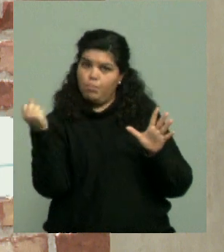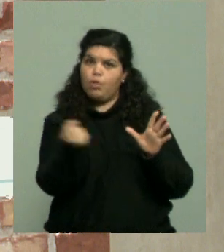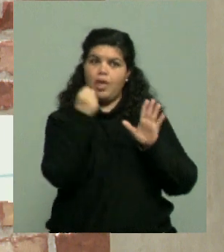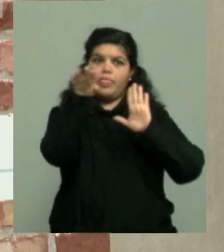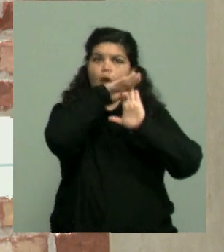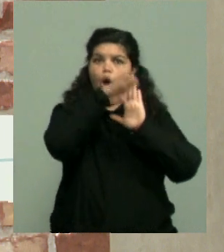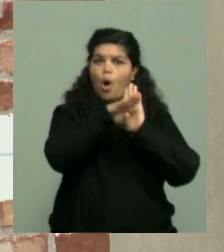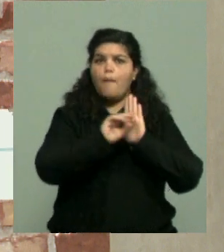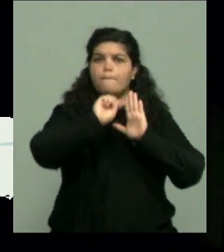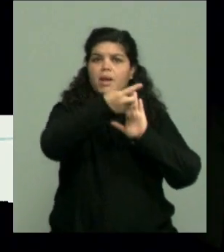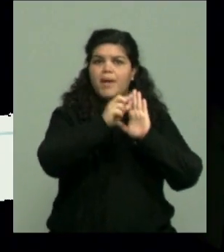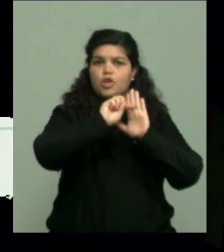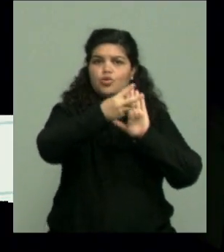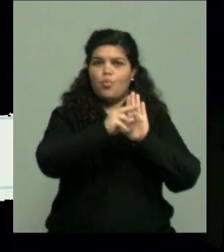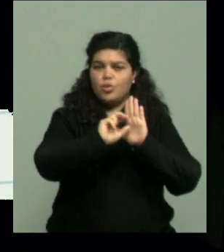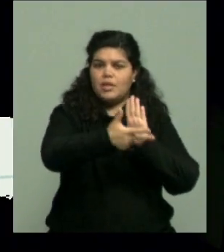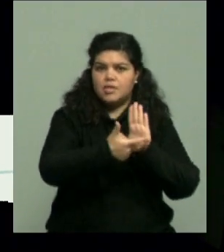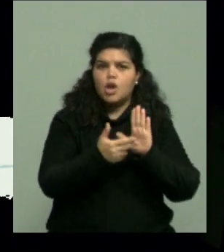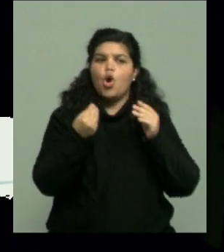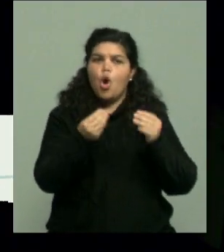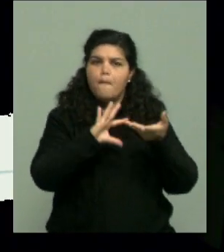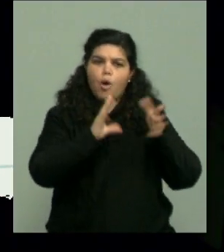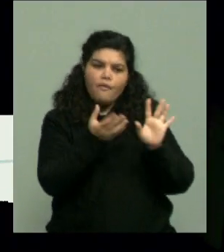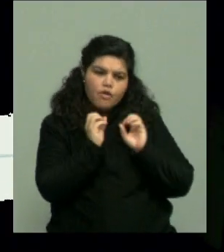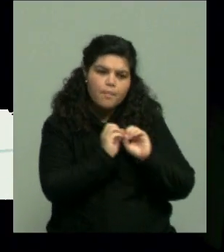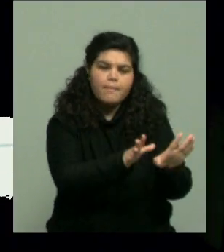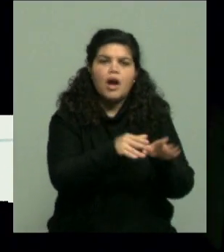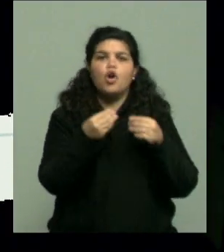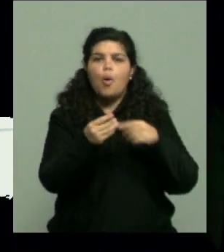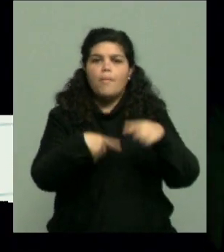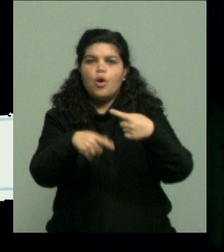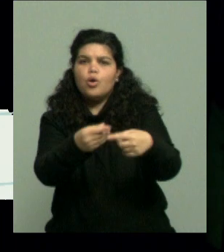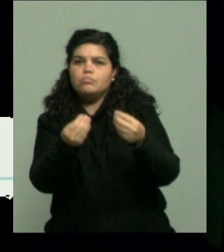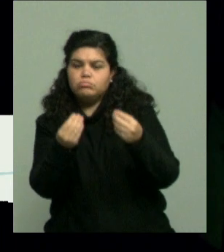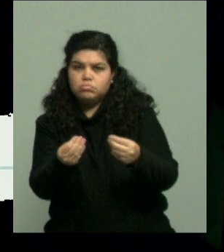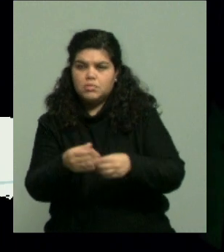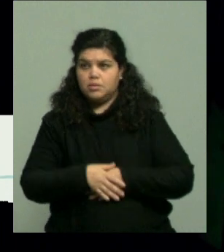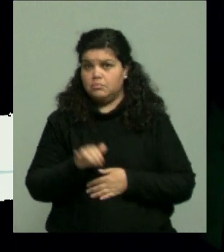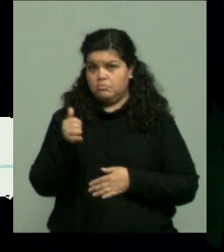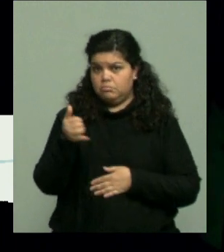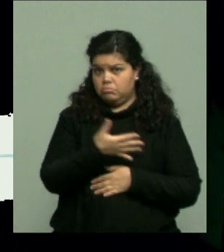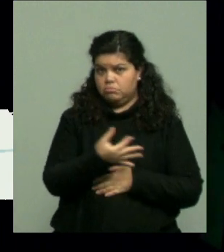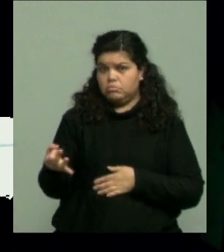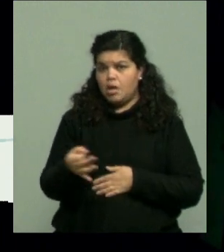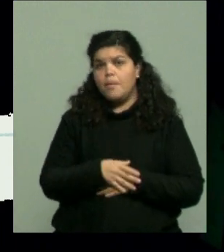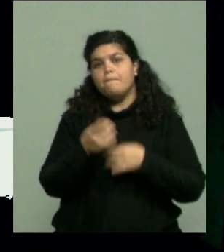por dónde avanzamos, terminamos. También, por ejemplo, yo he colaborado con composiciones de otros compañeros.